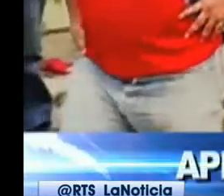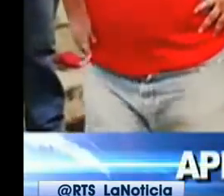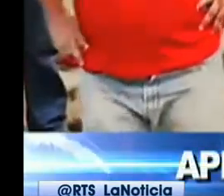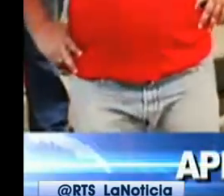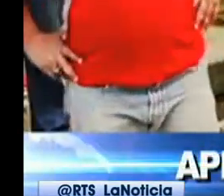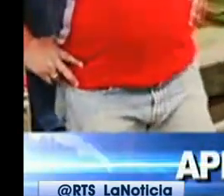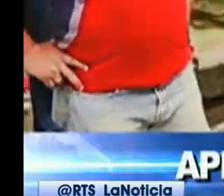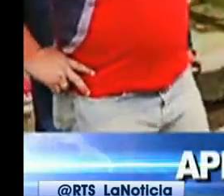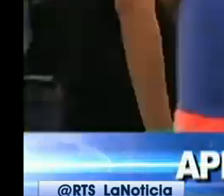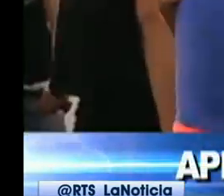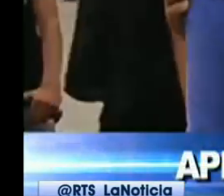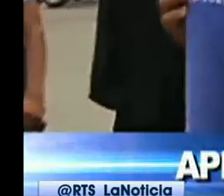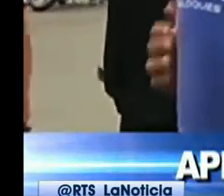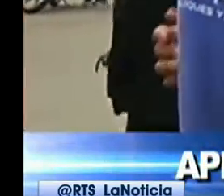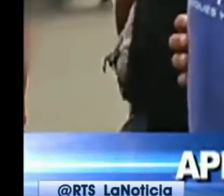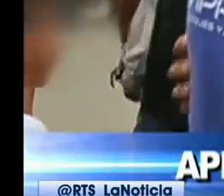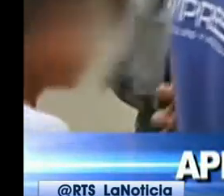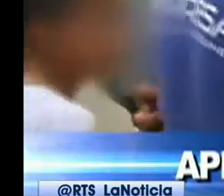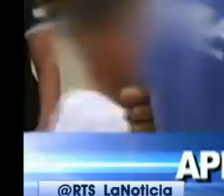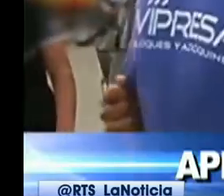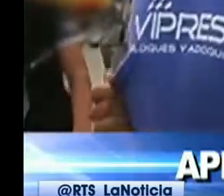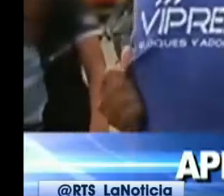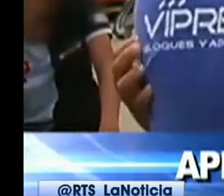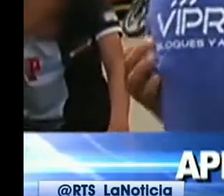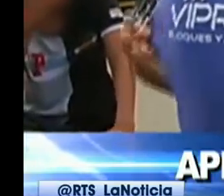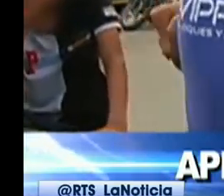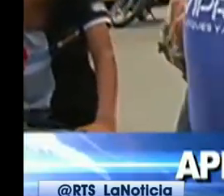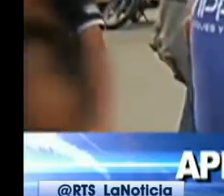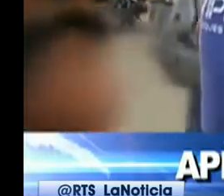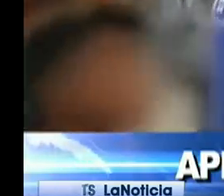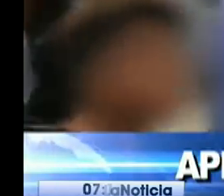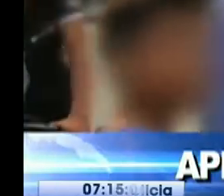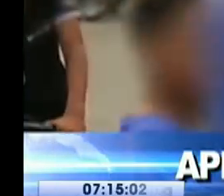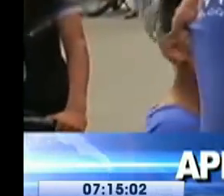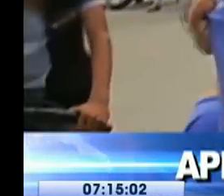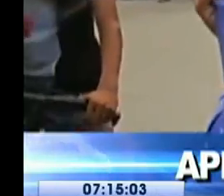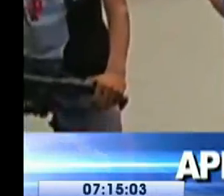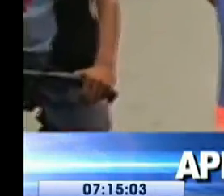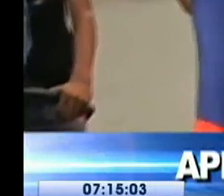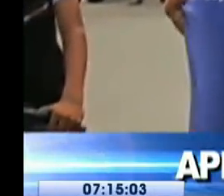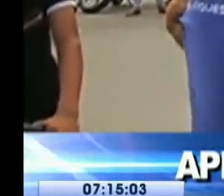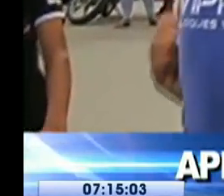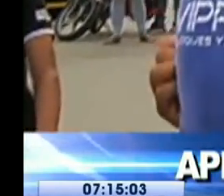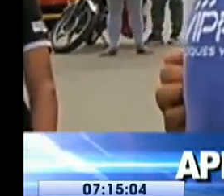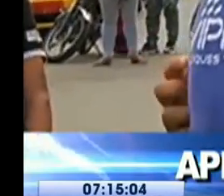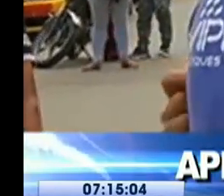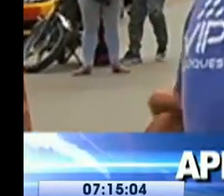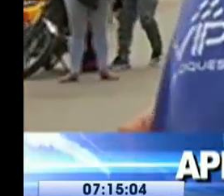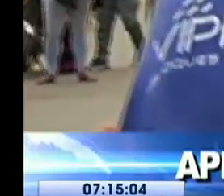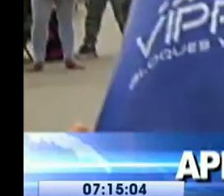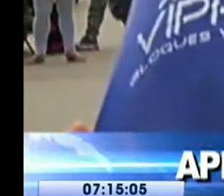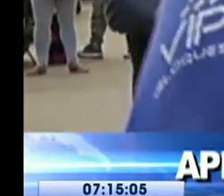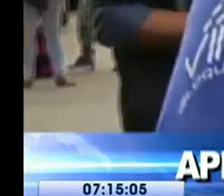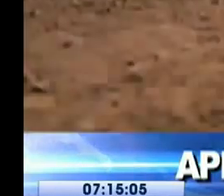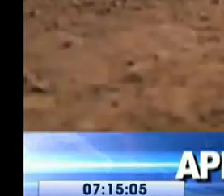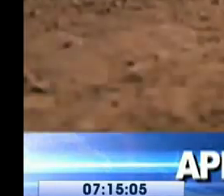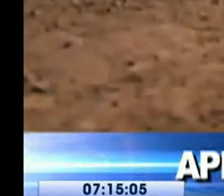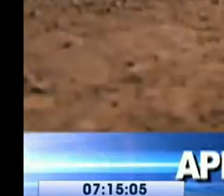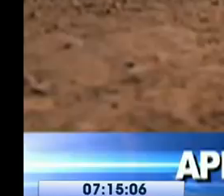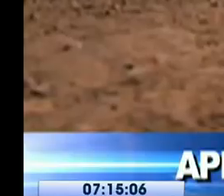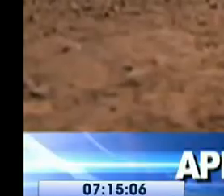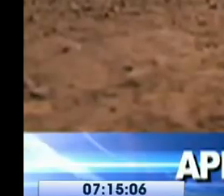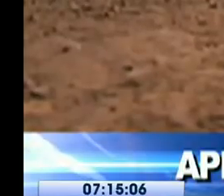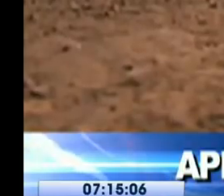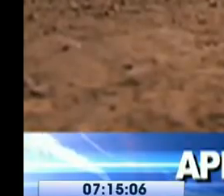Gracias por... Ciudadano murió al ser aplastado por un vehículo pesado mientras realizaba trabajos de reparación. El hecho